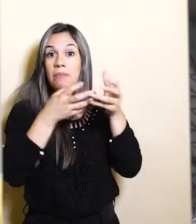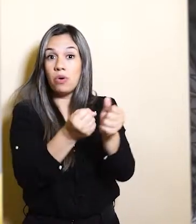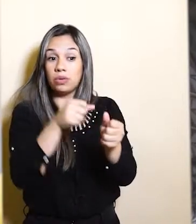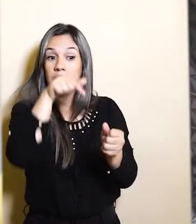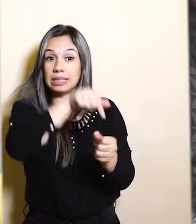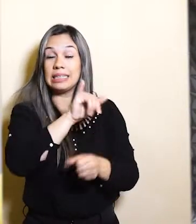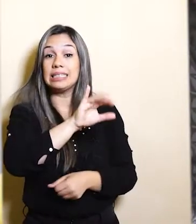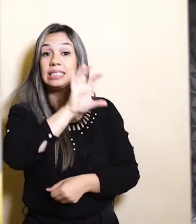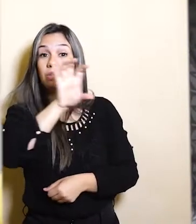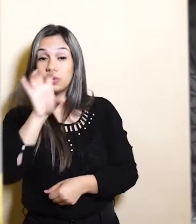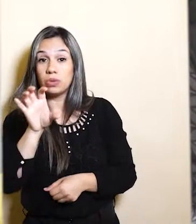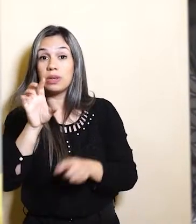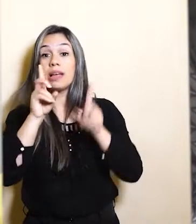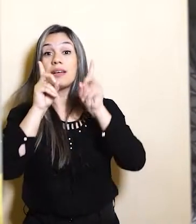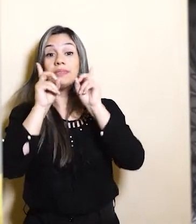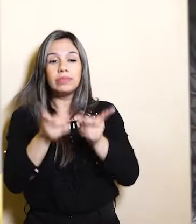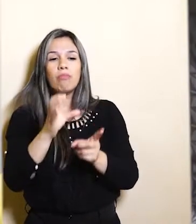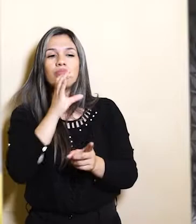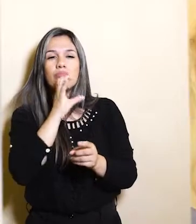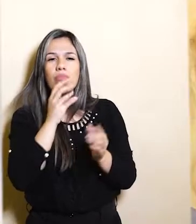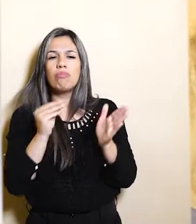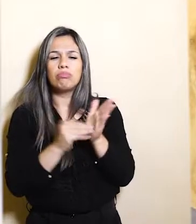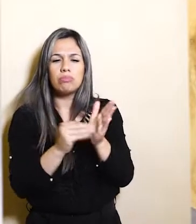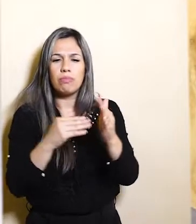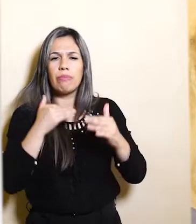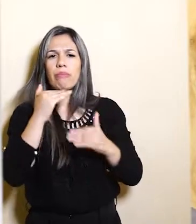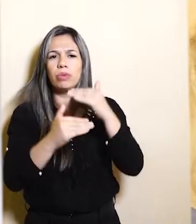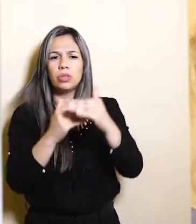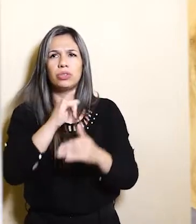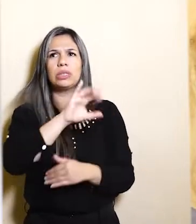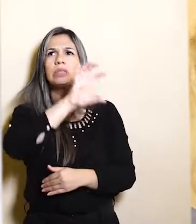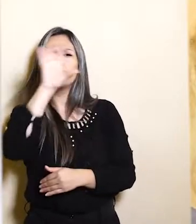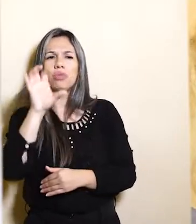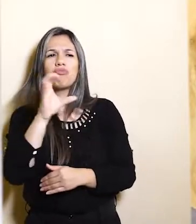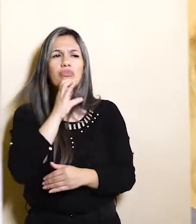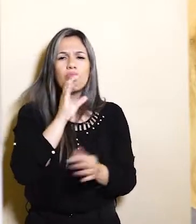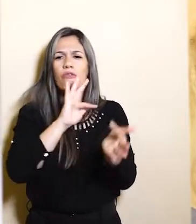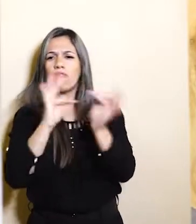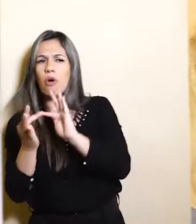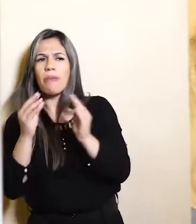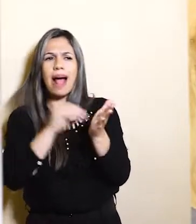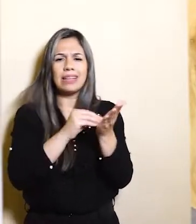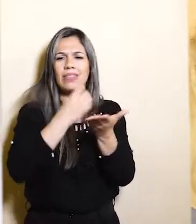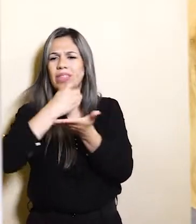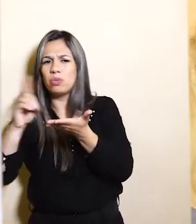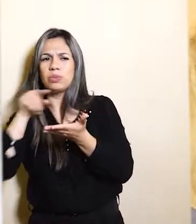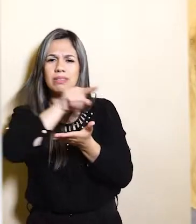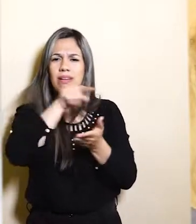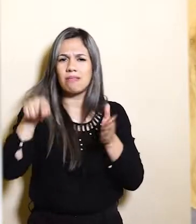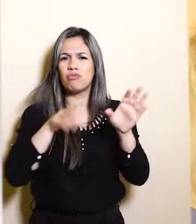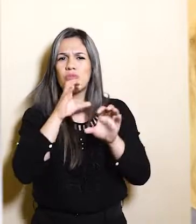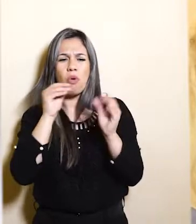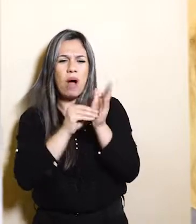las instituciones, uh-huh. a llevar a cabo procesos, mecanismos, instituciones, rutas, todo lo que podemos hablar de los hallazgos de